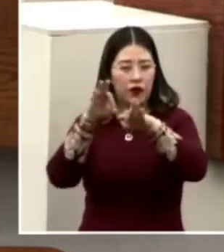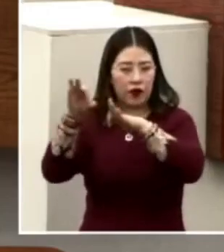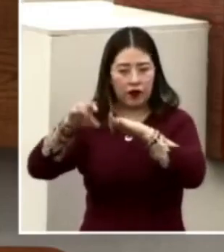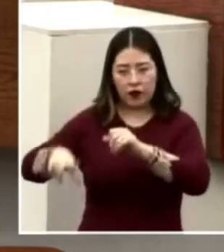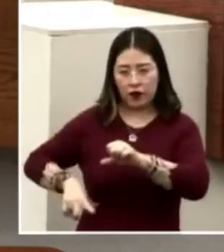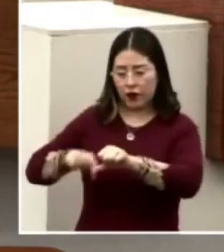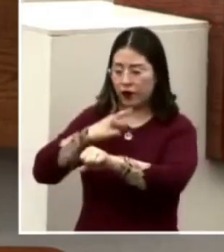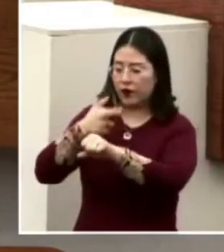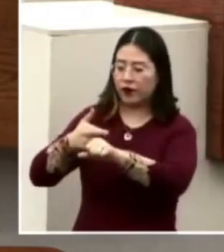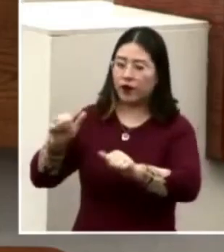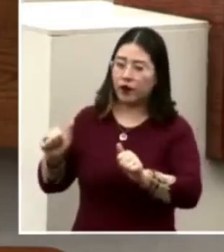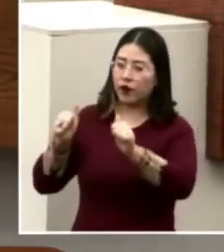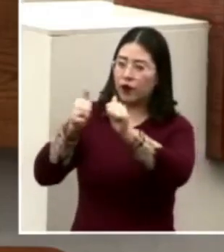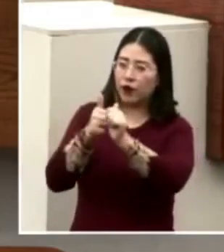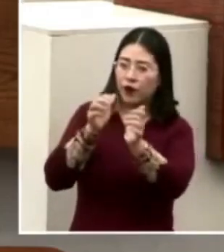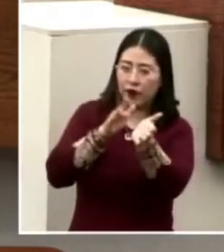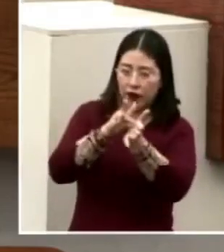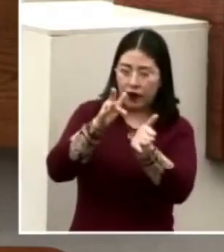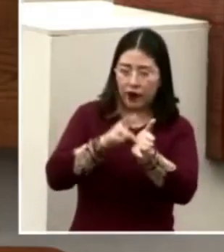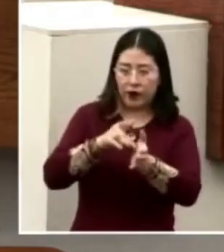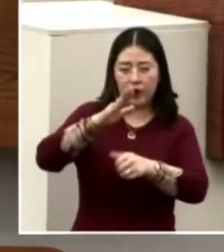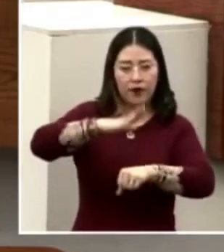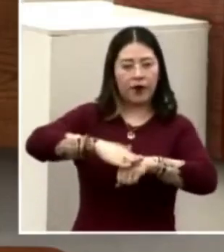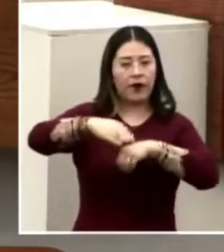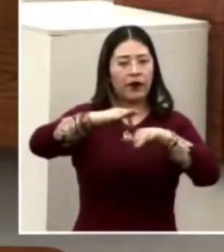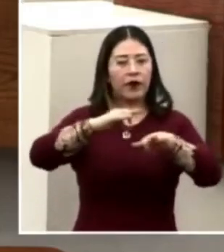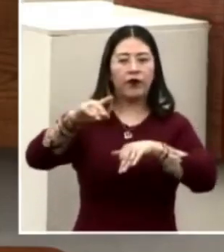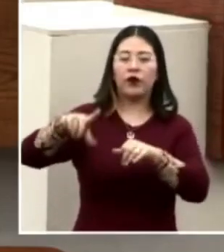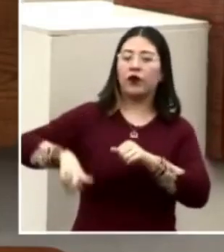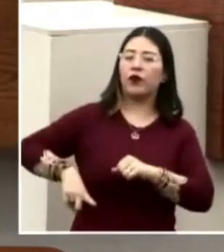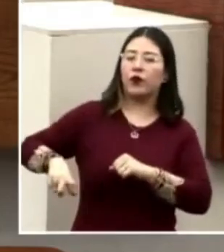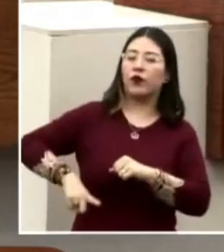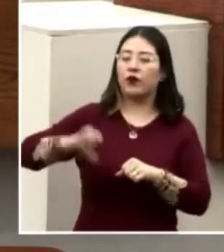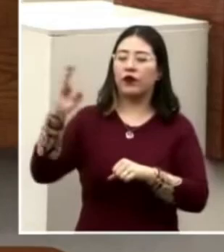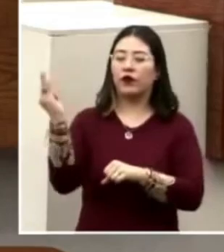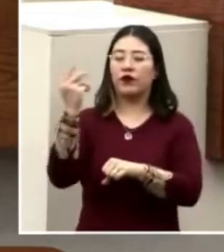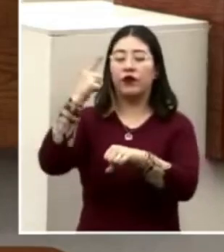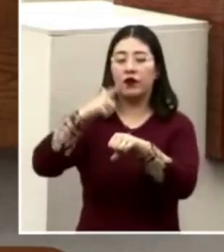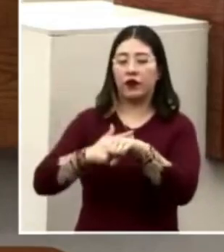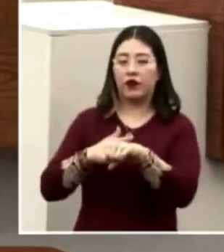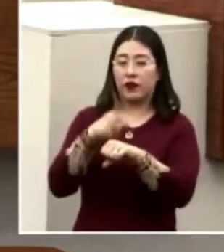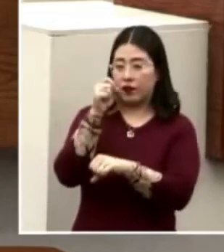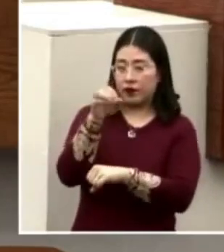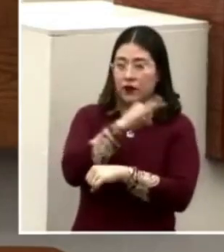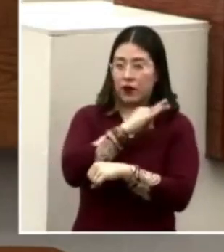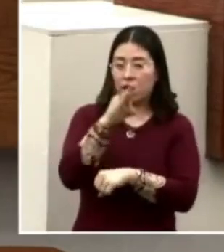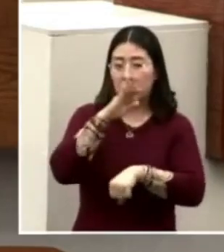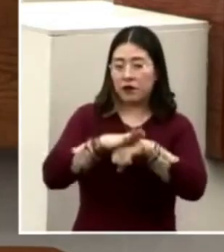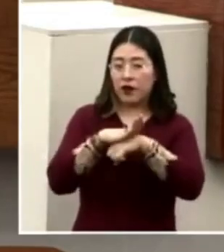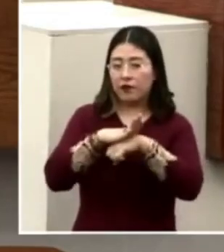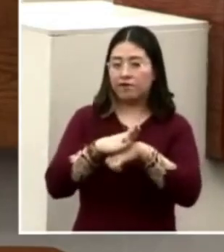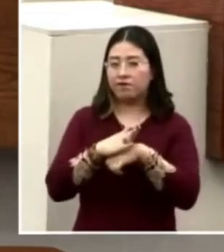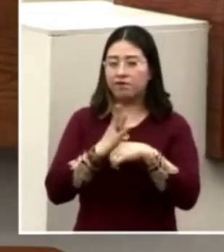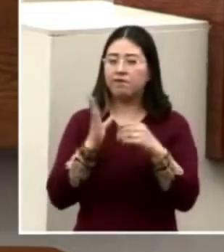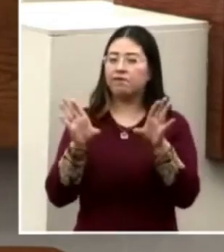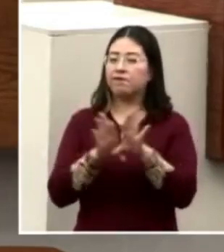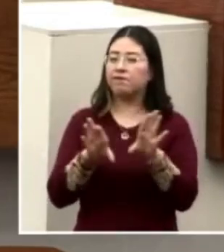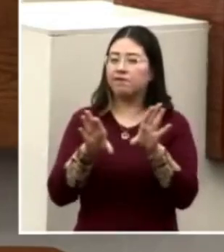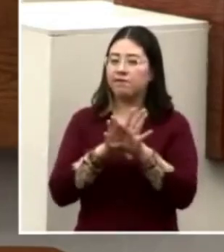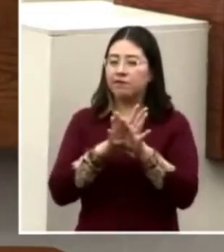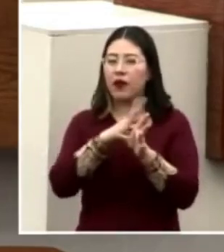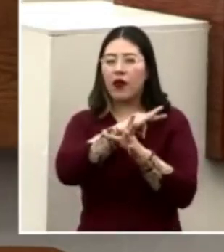y de todos ustedes apoyando las tareas de gobierno, pues es un atractivo para las